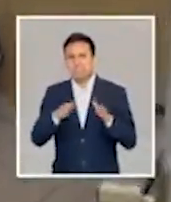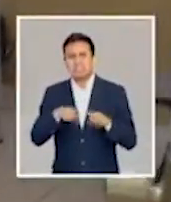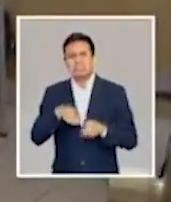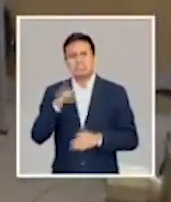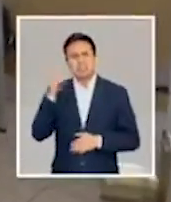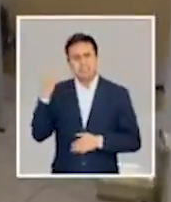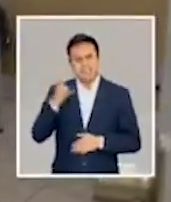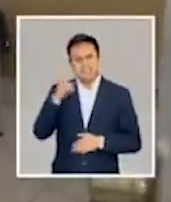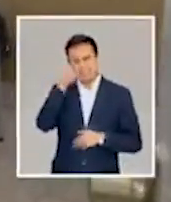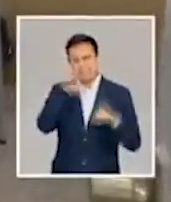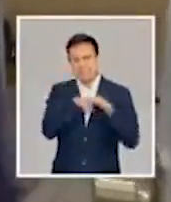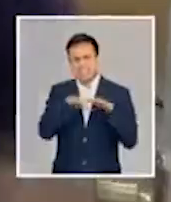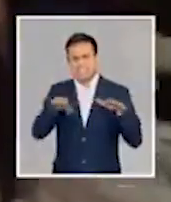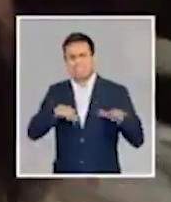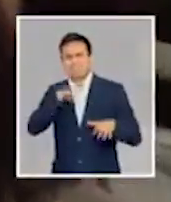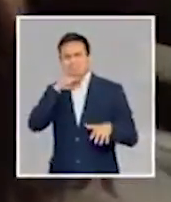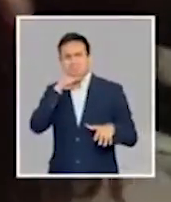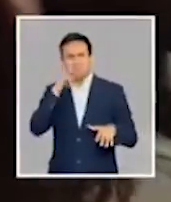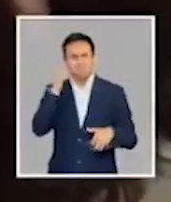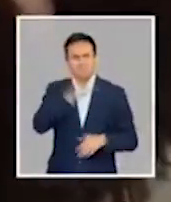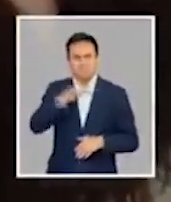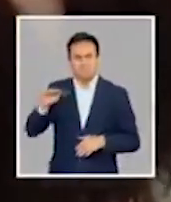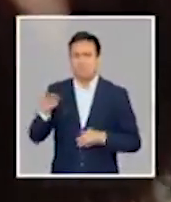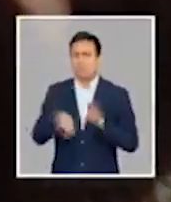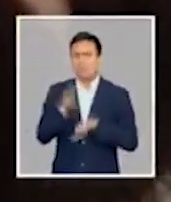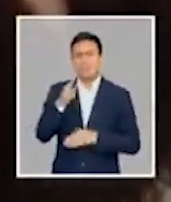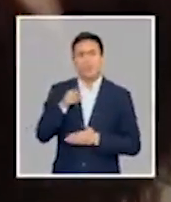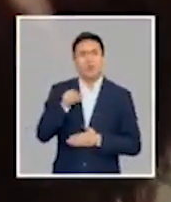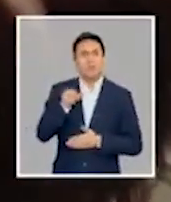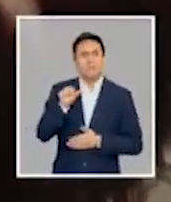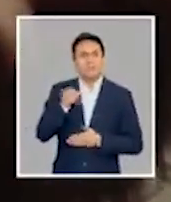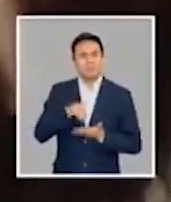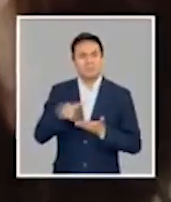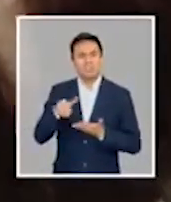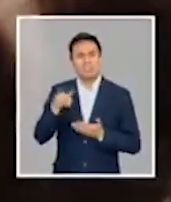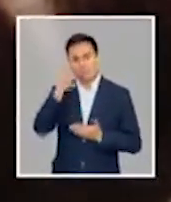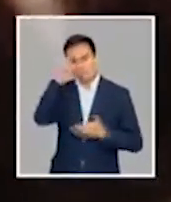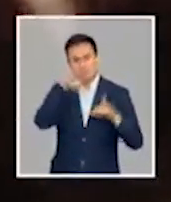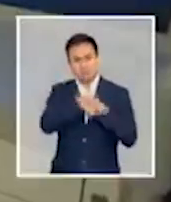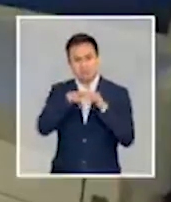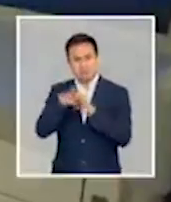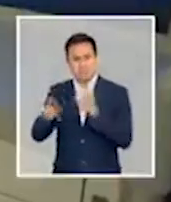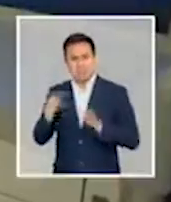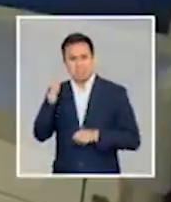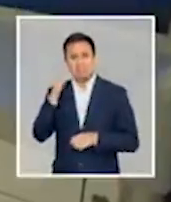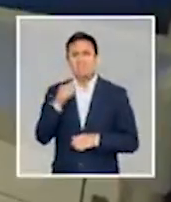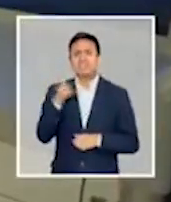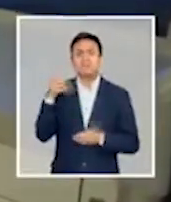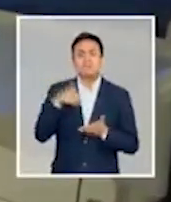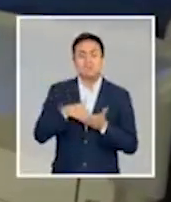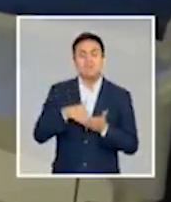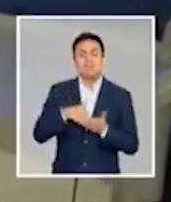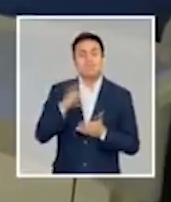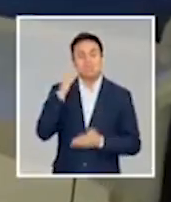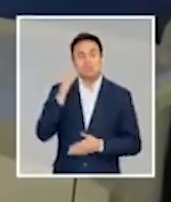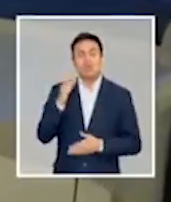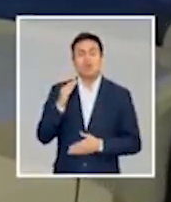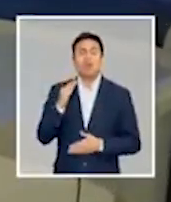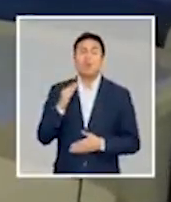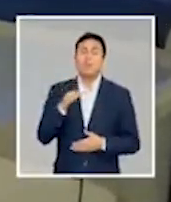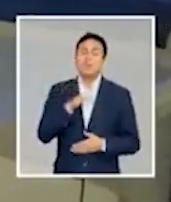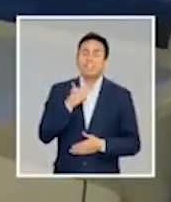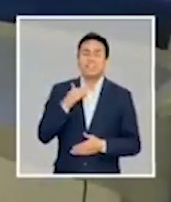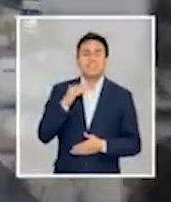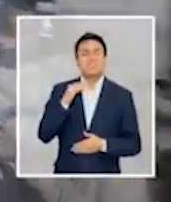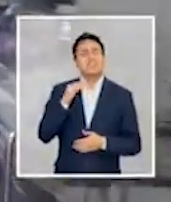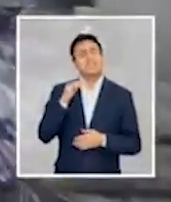de los virus respiratorios, que son una lista larga. Nosotros conocemos, los más conocidos generalmente son el rinovirus, la